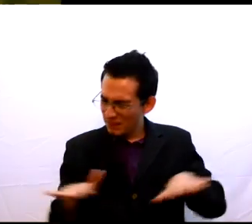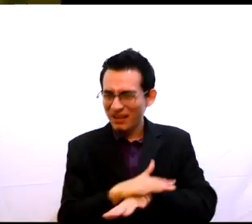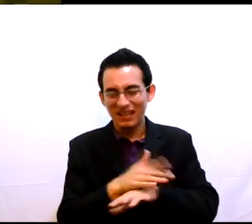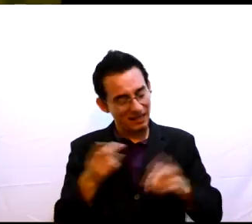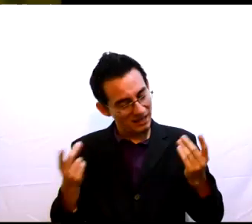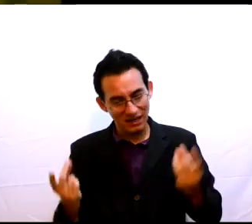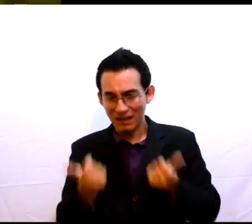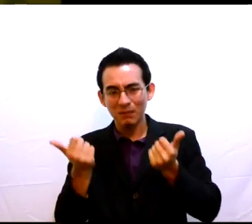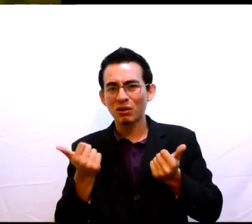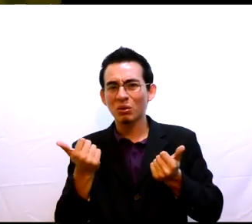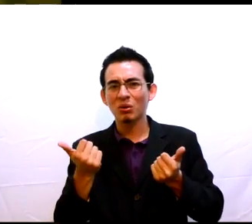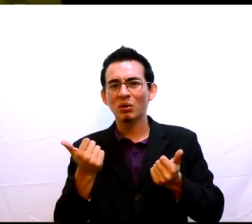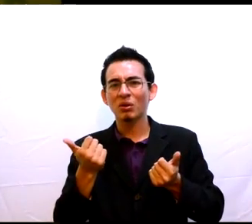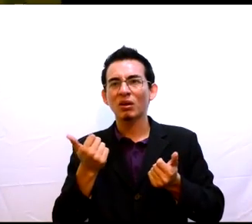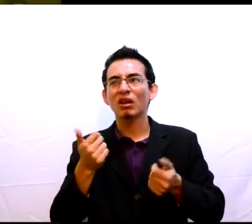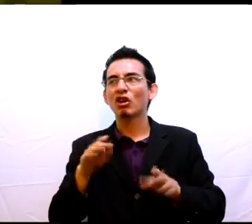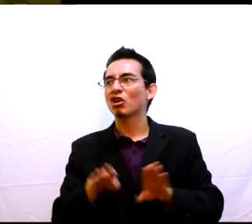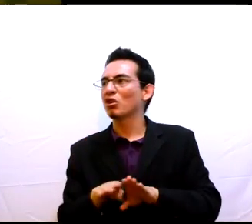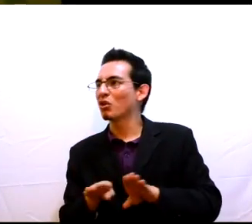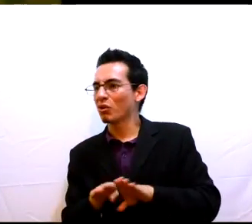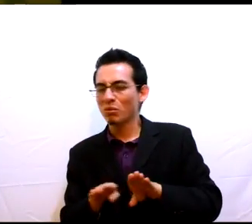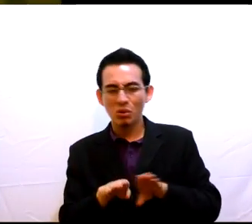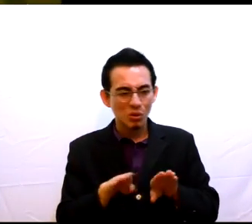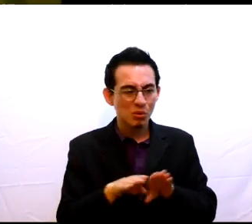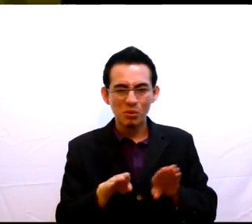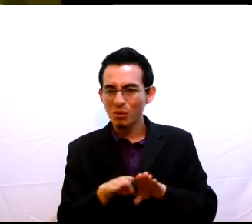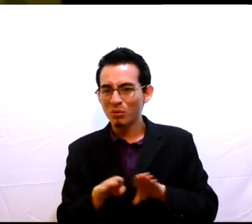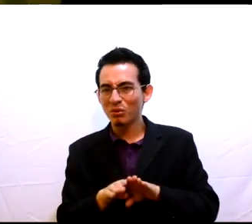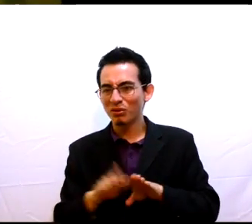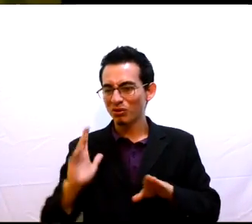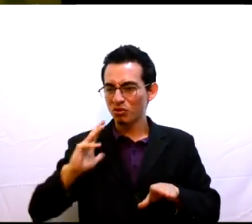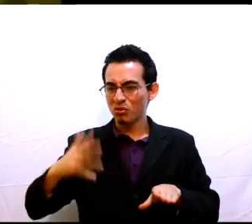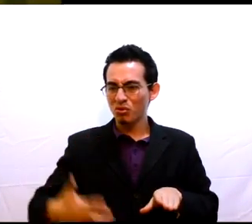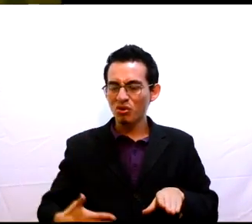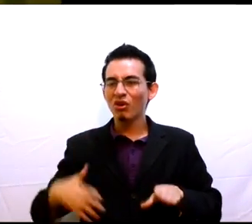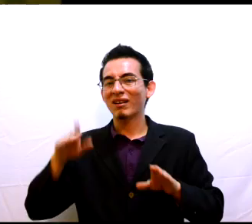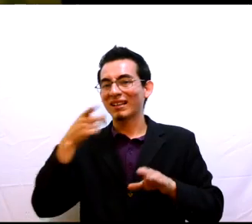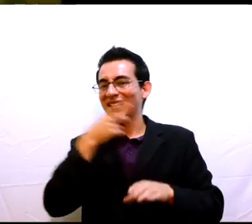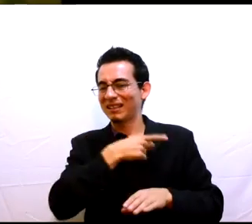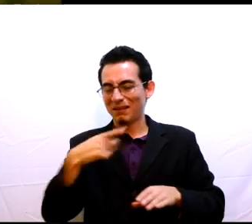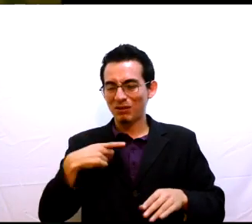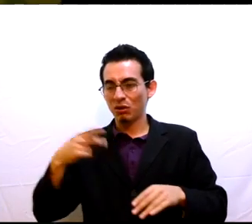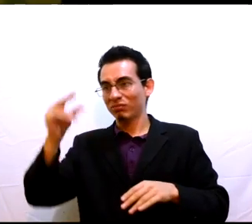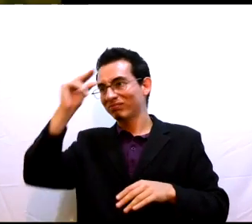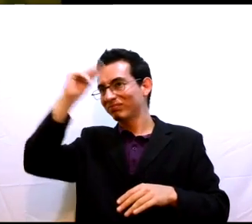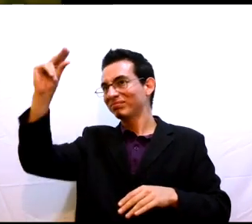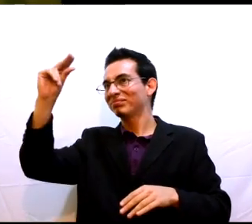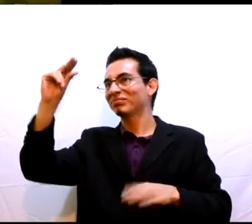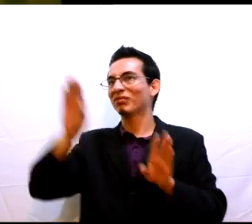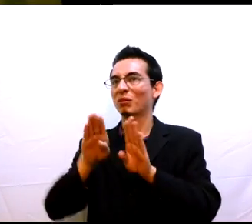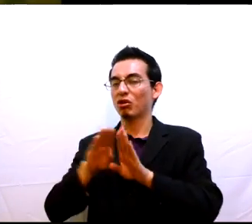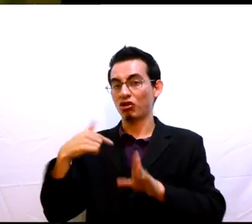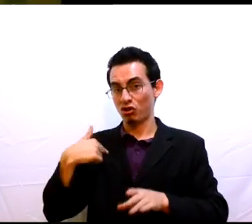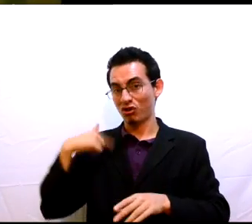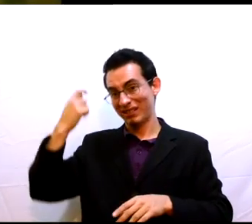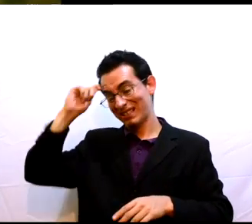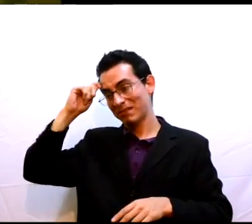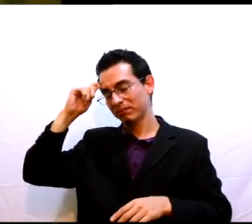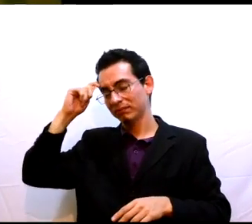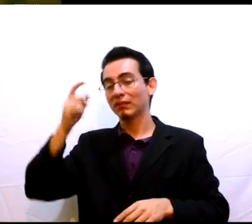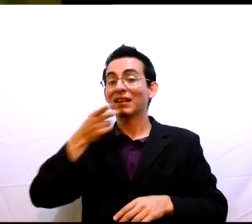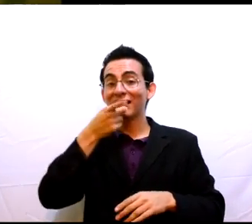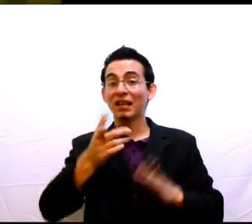que se nos quite la mayordomía porque aquí es donde viene el asunto cristo va a